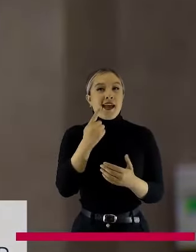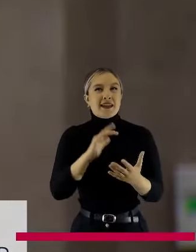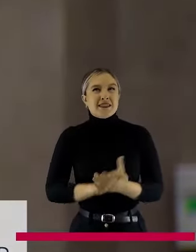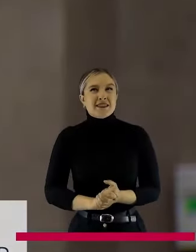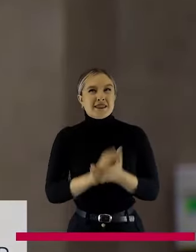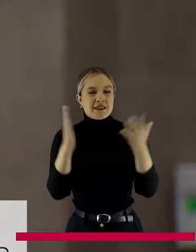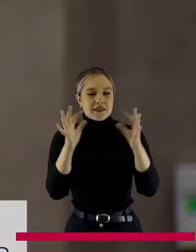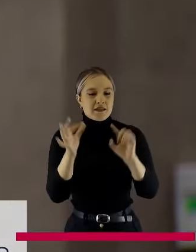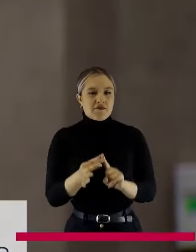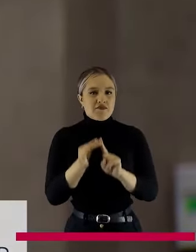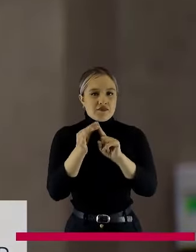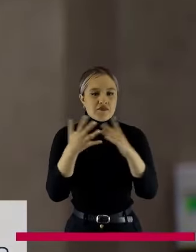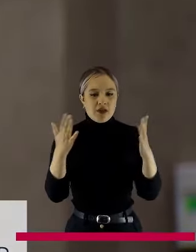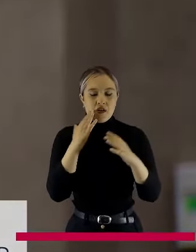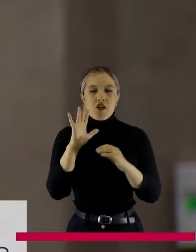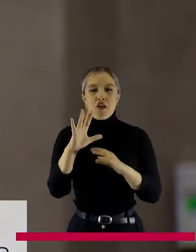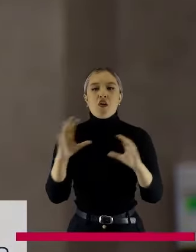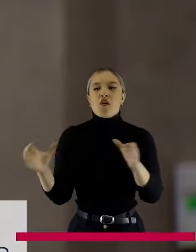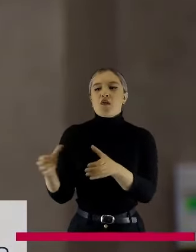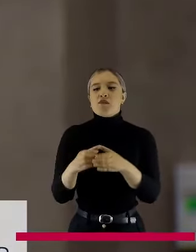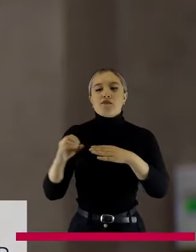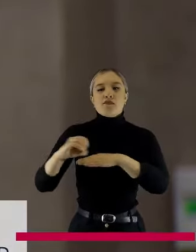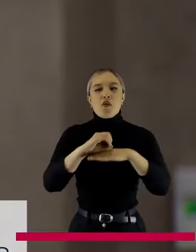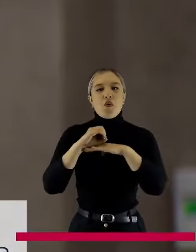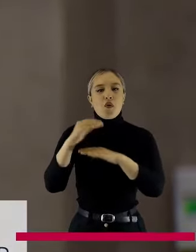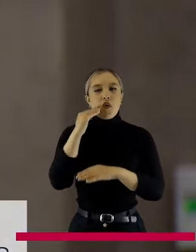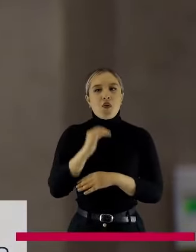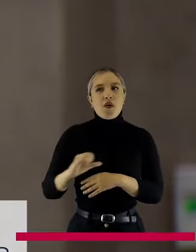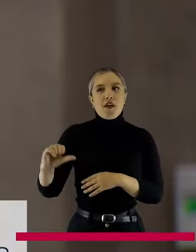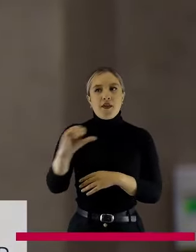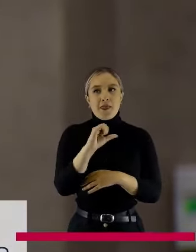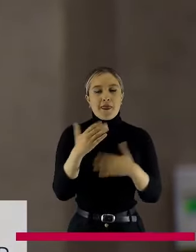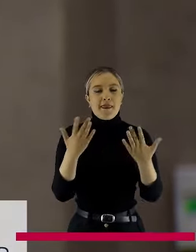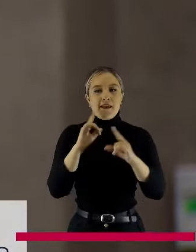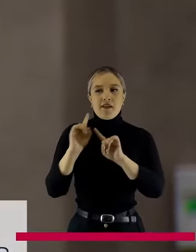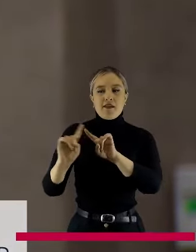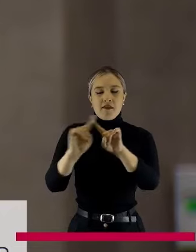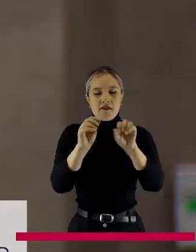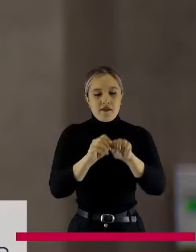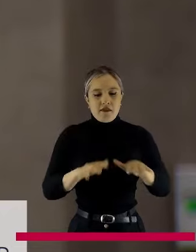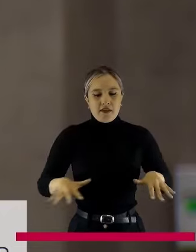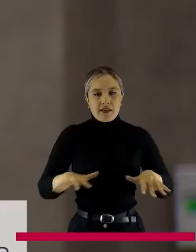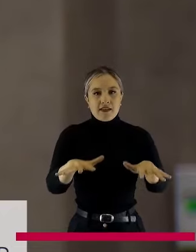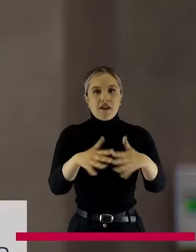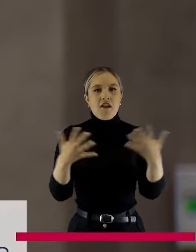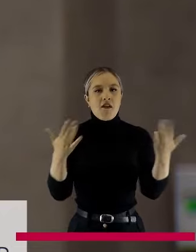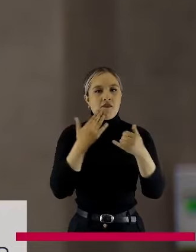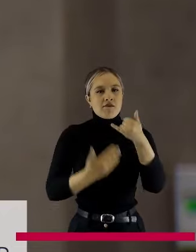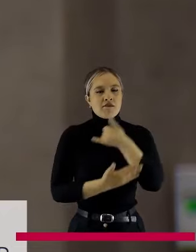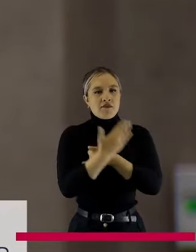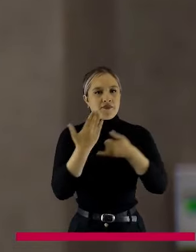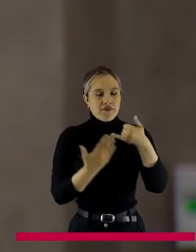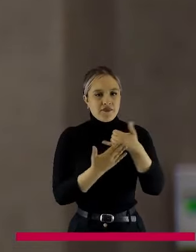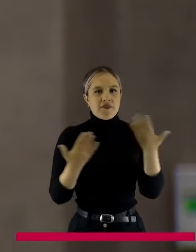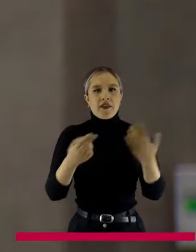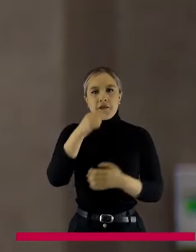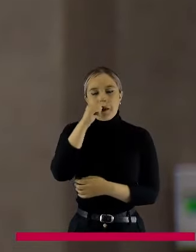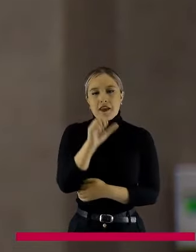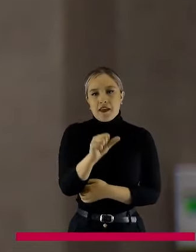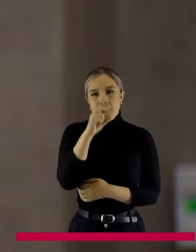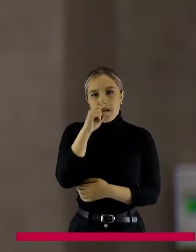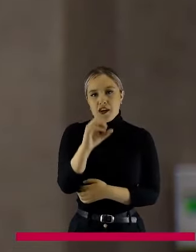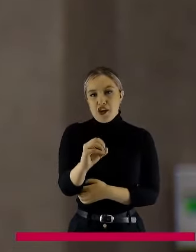especial a las organizaciones de mujeres, distintos territorios del país, a las